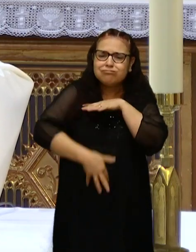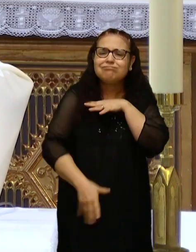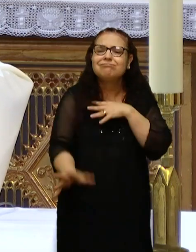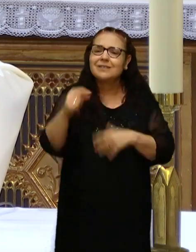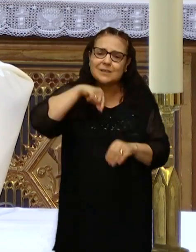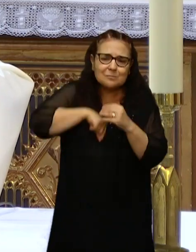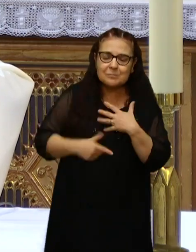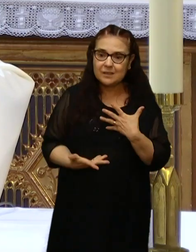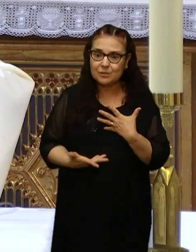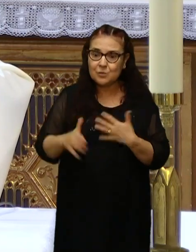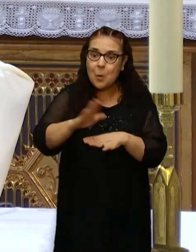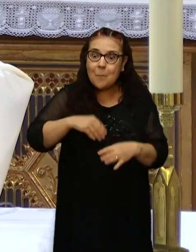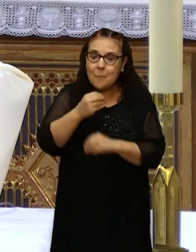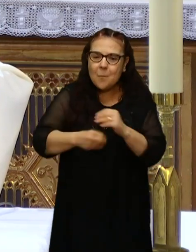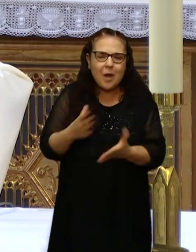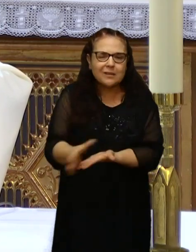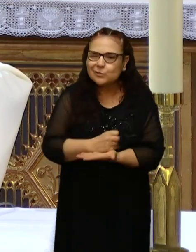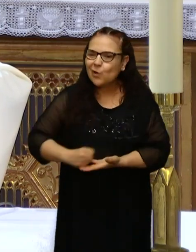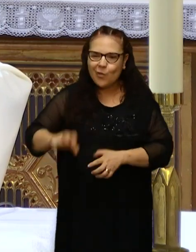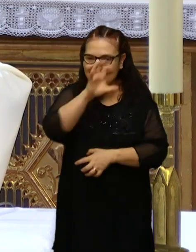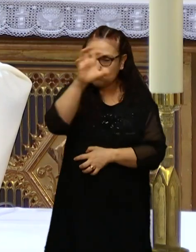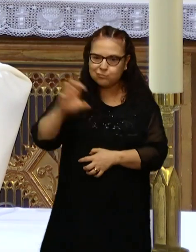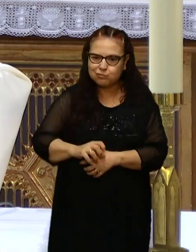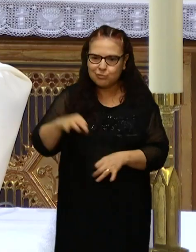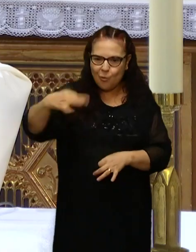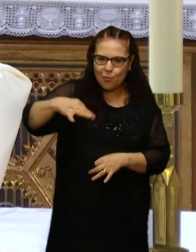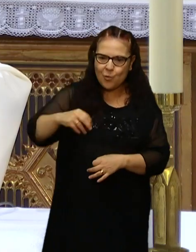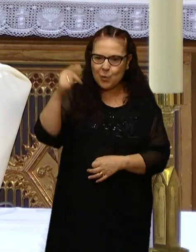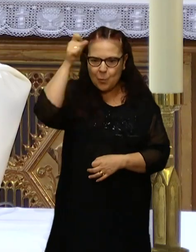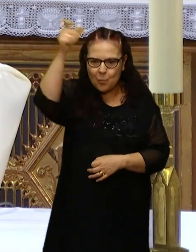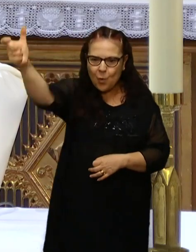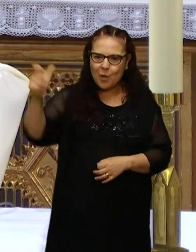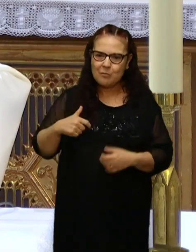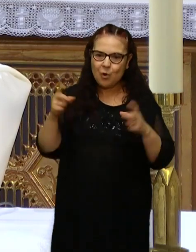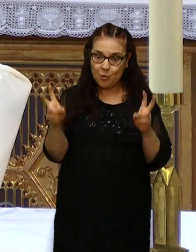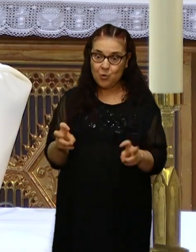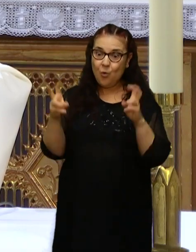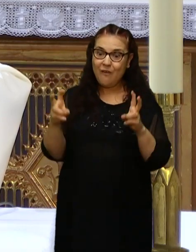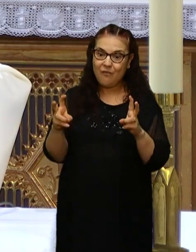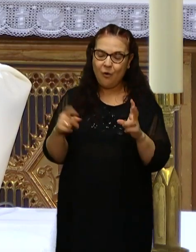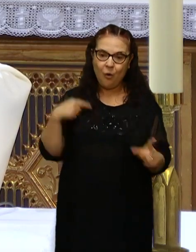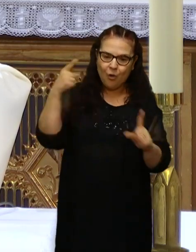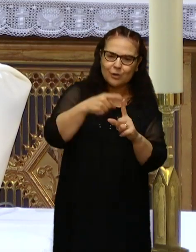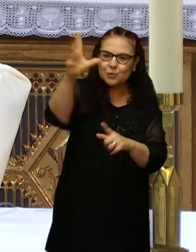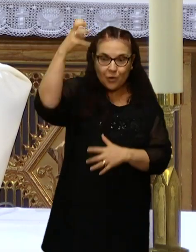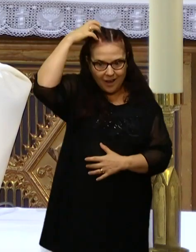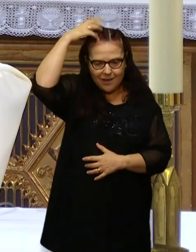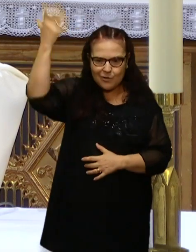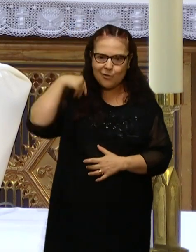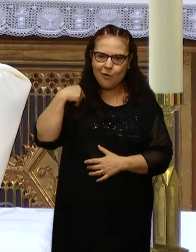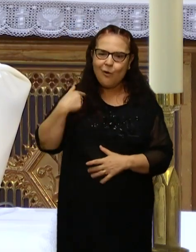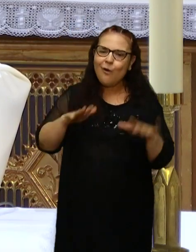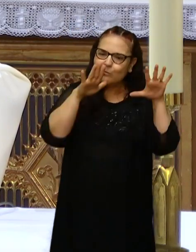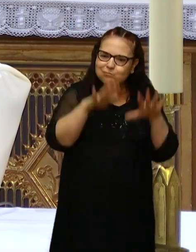Espíritu para hacer de todas las naciones un solo pueblo nuevo, que tiene como meta tu reino, como